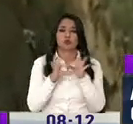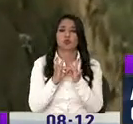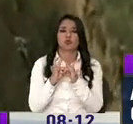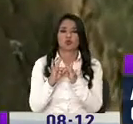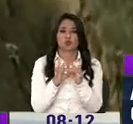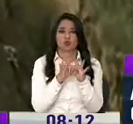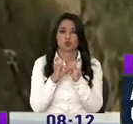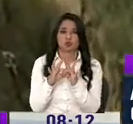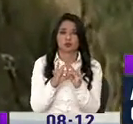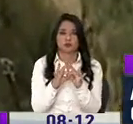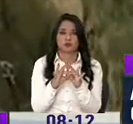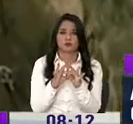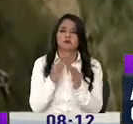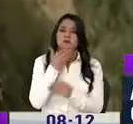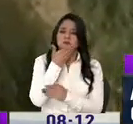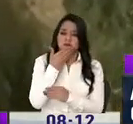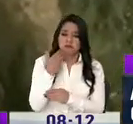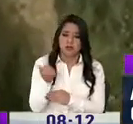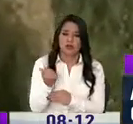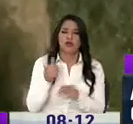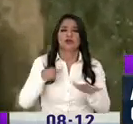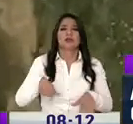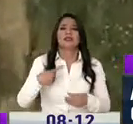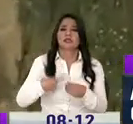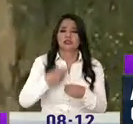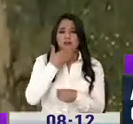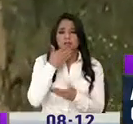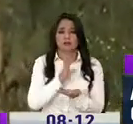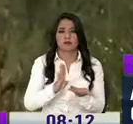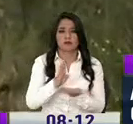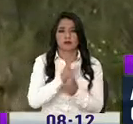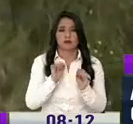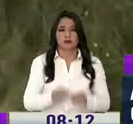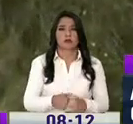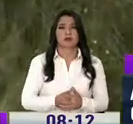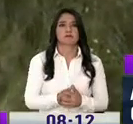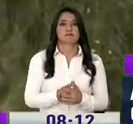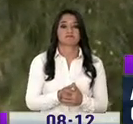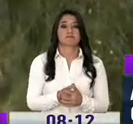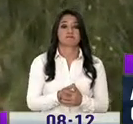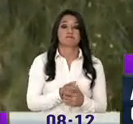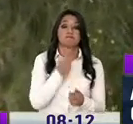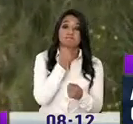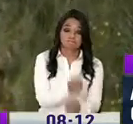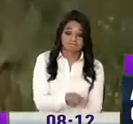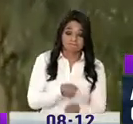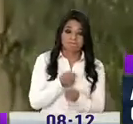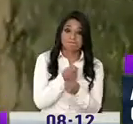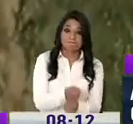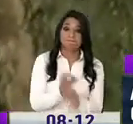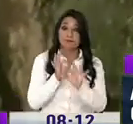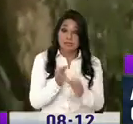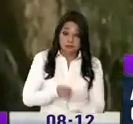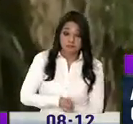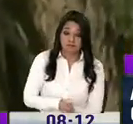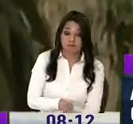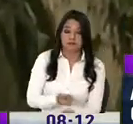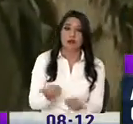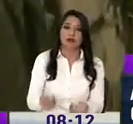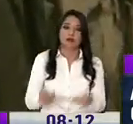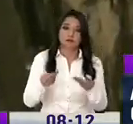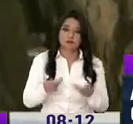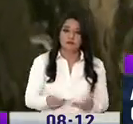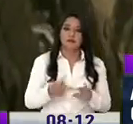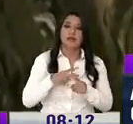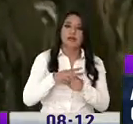ve, para una mejor ciudad, para un mejor barrio. Con picos y palas listos para trabajar. Pues sí, ahora nos han dado herramientas y pues